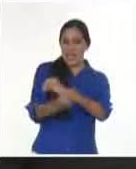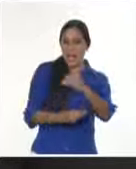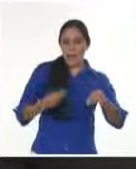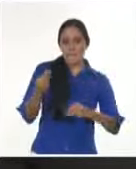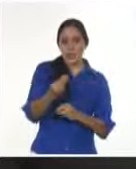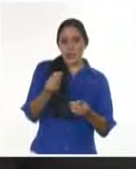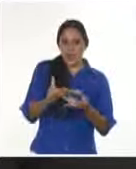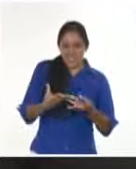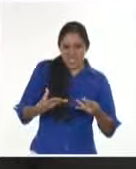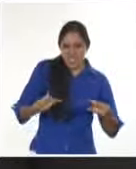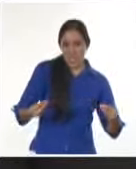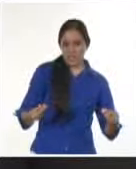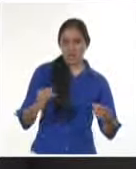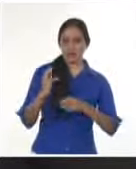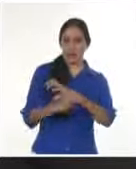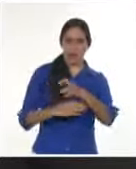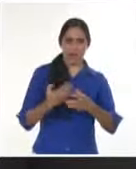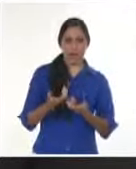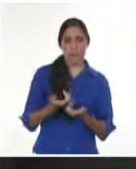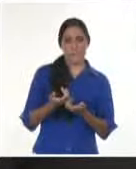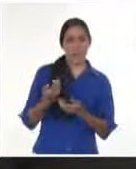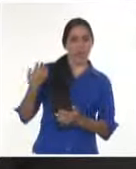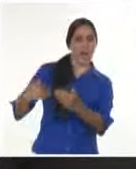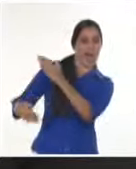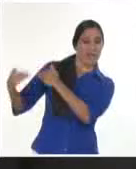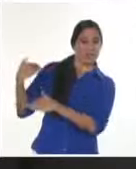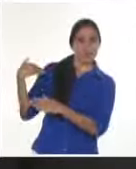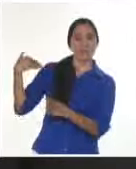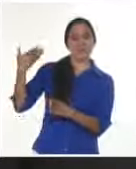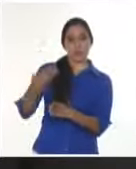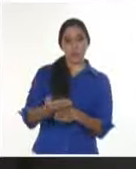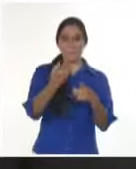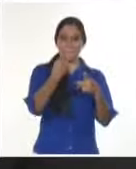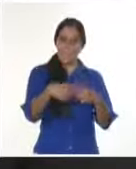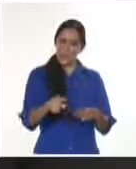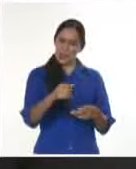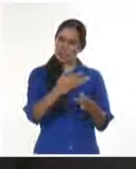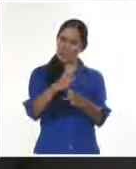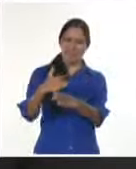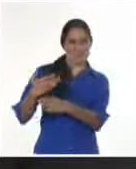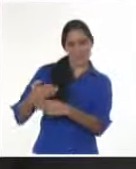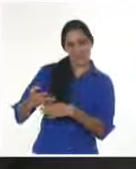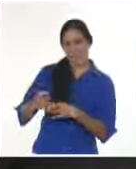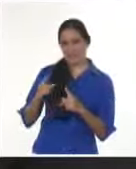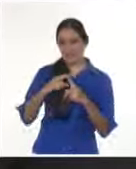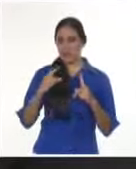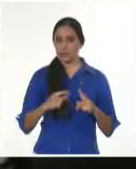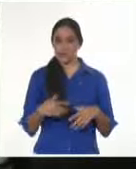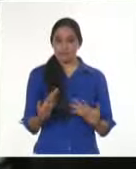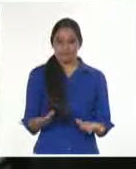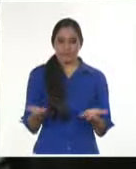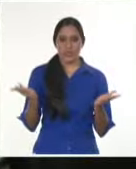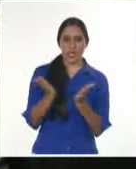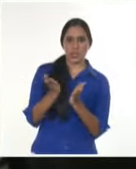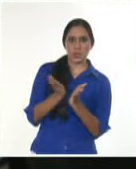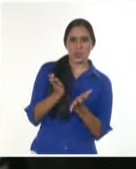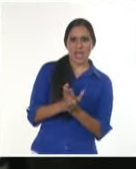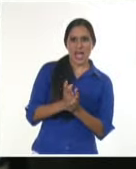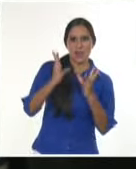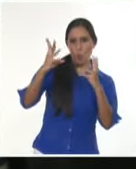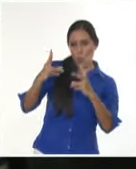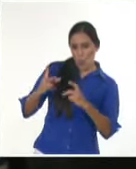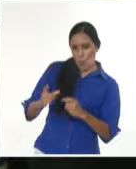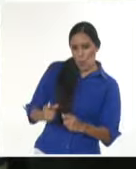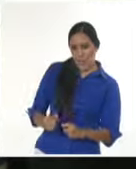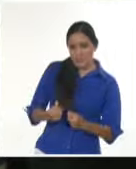hasta la actualidad. Pero tiene varios perfiles, muchas variantes. Nosotros podemos estudiar las cuencas hidrográficas, es decir, la parte de la